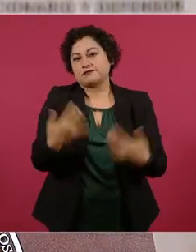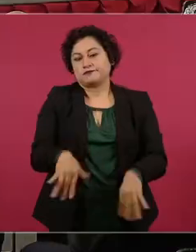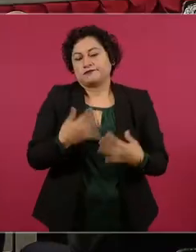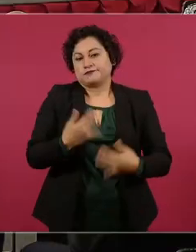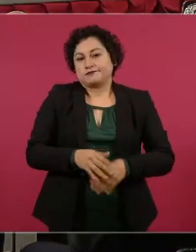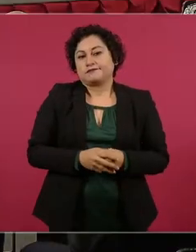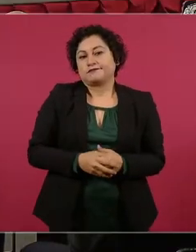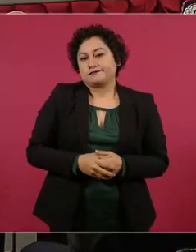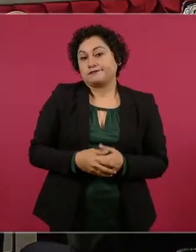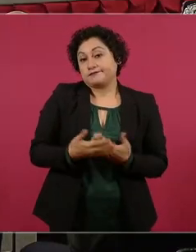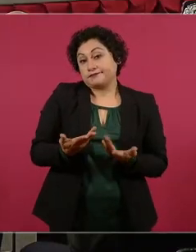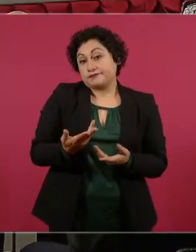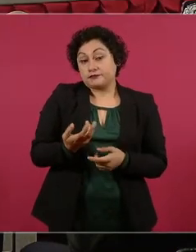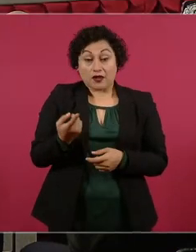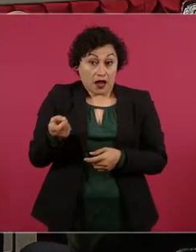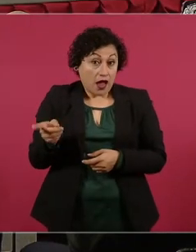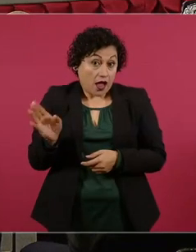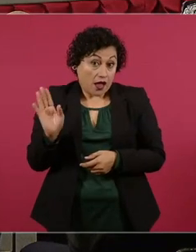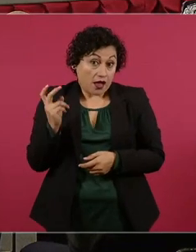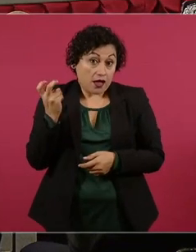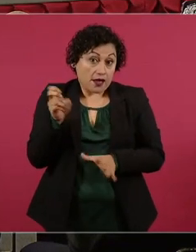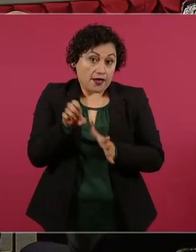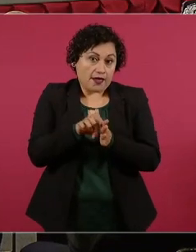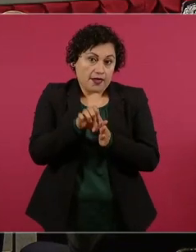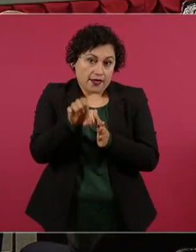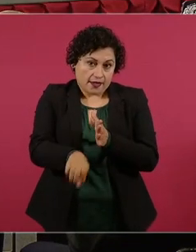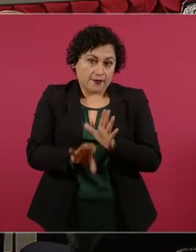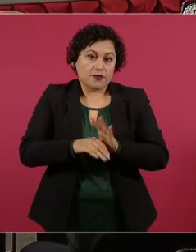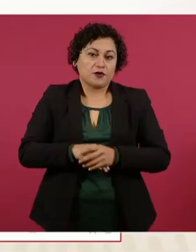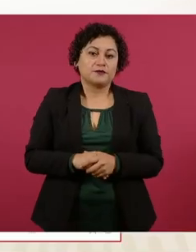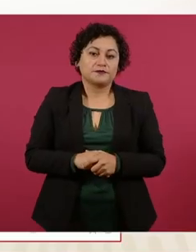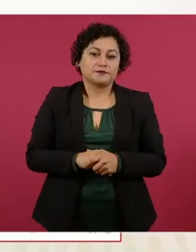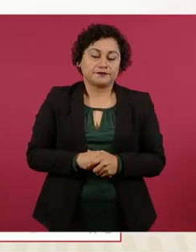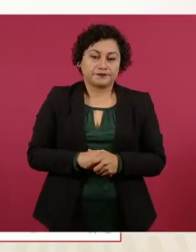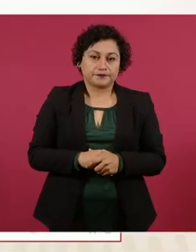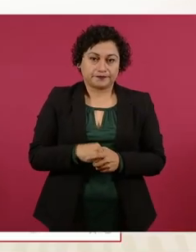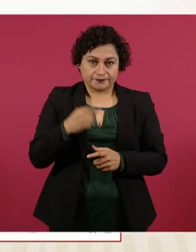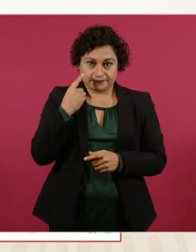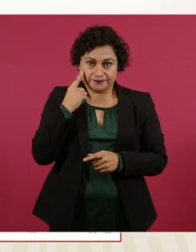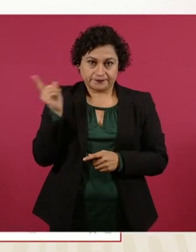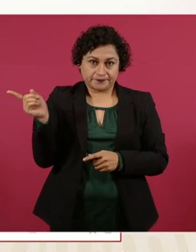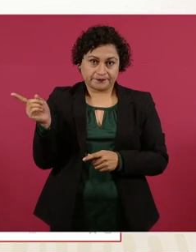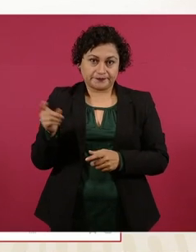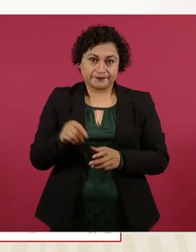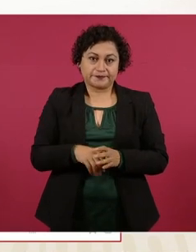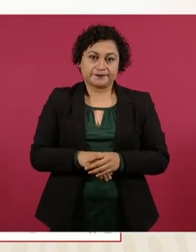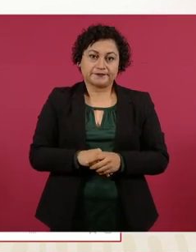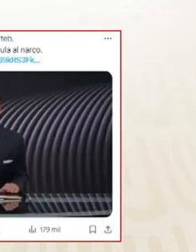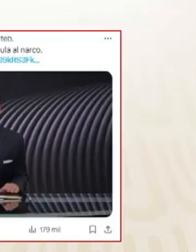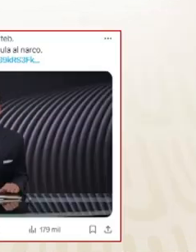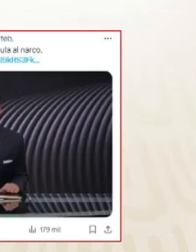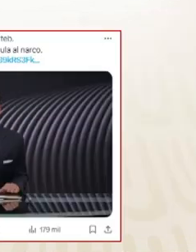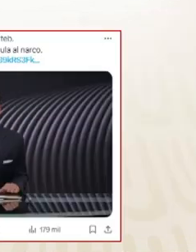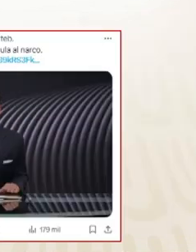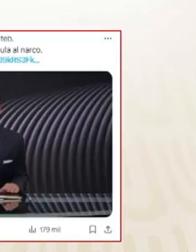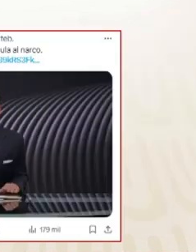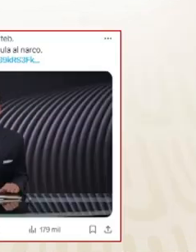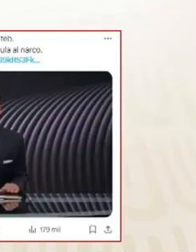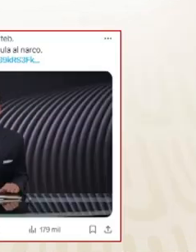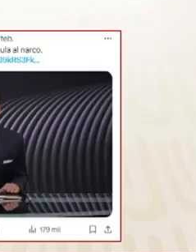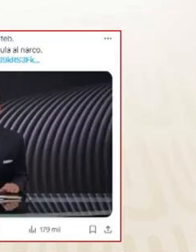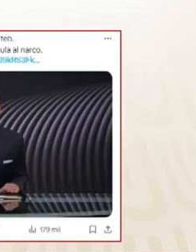Ah, ese es el ejemplo. Ahí vamos al ejemplo. Les decía, me iba a detener aquí para decirles que no solamente pasa en